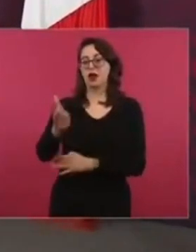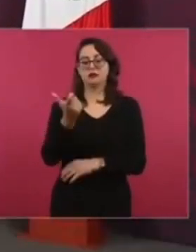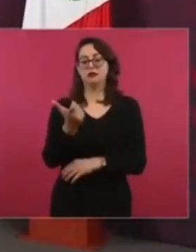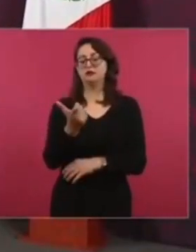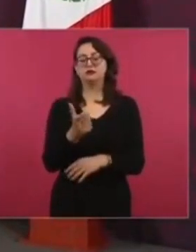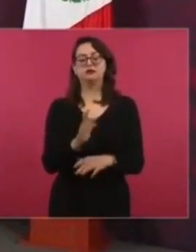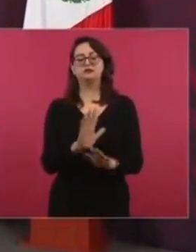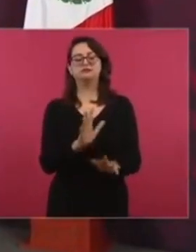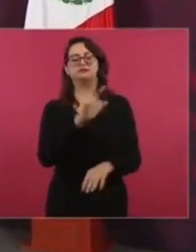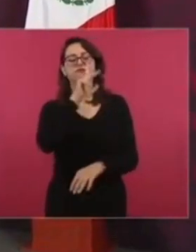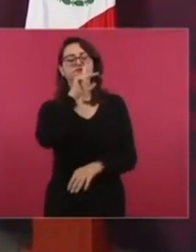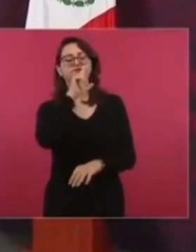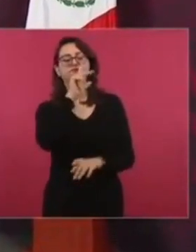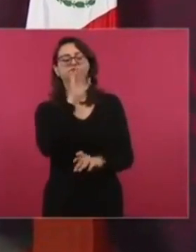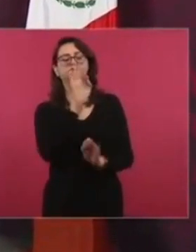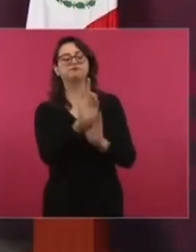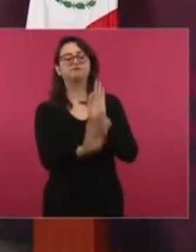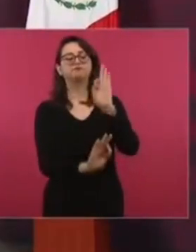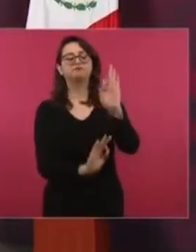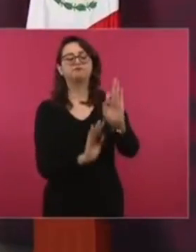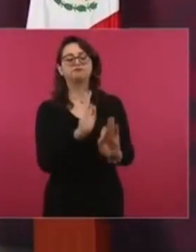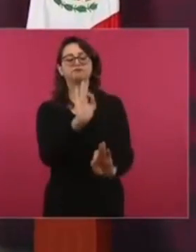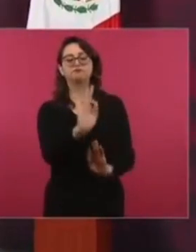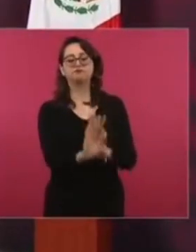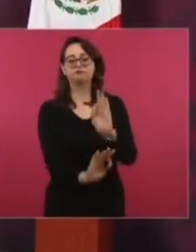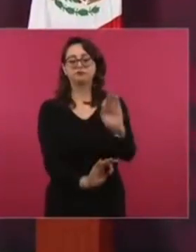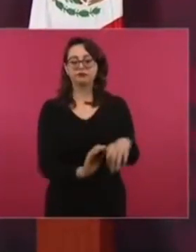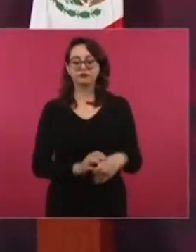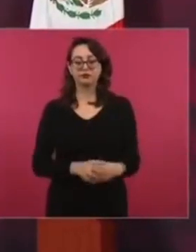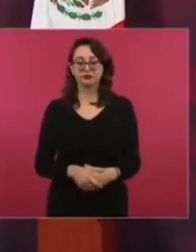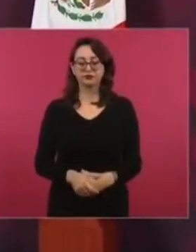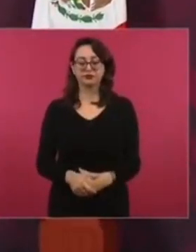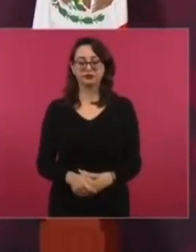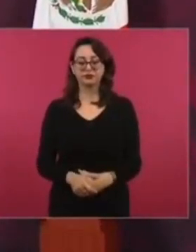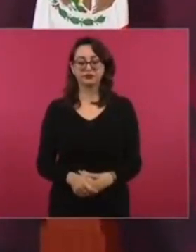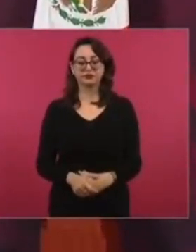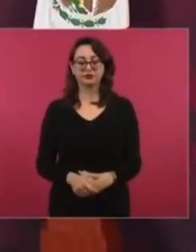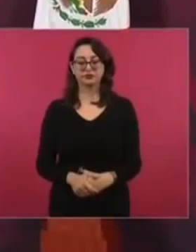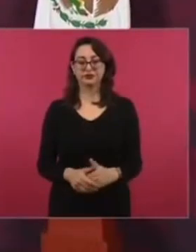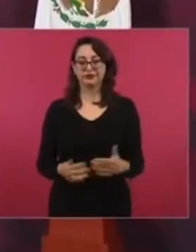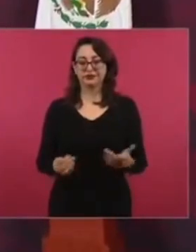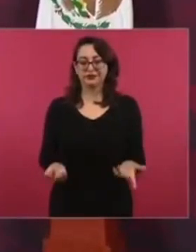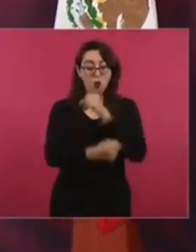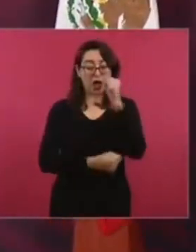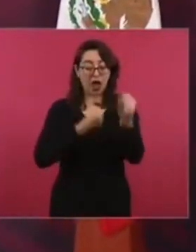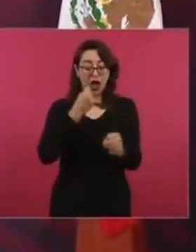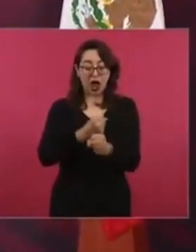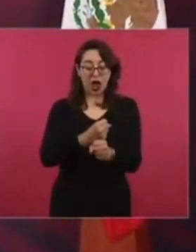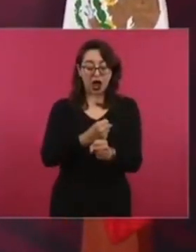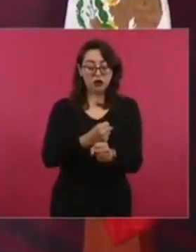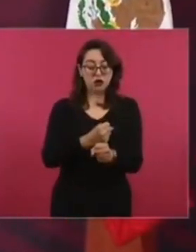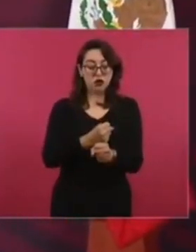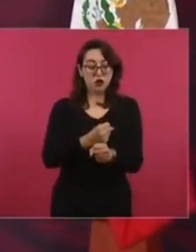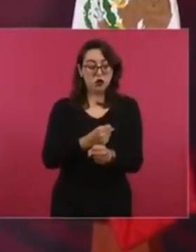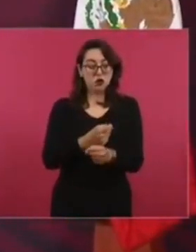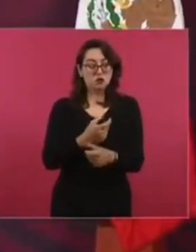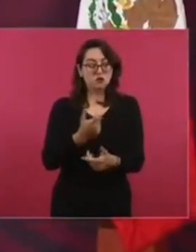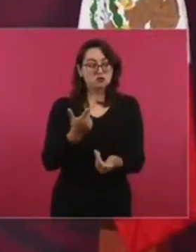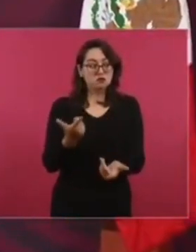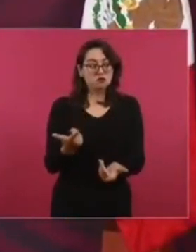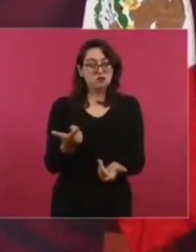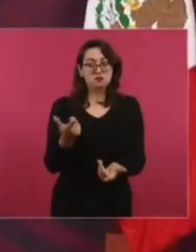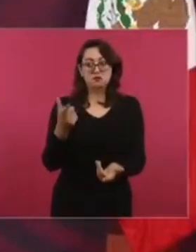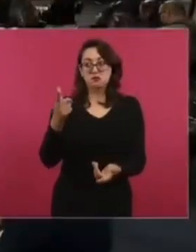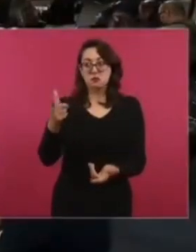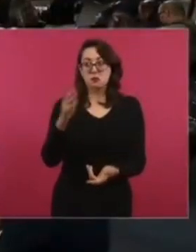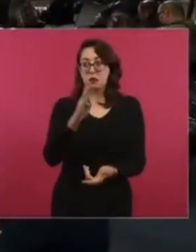pesos es el presupuesto de un estado de la República puede ser el presupuesto de